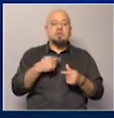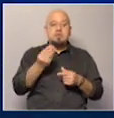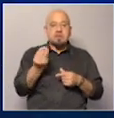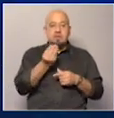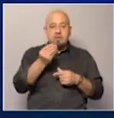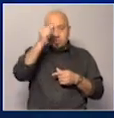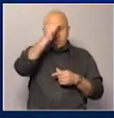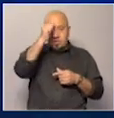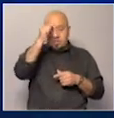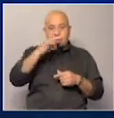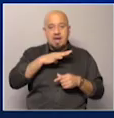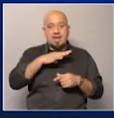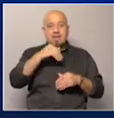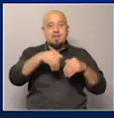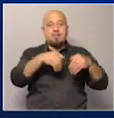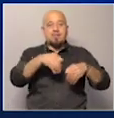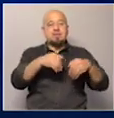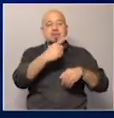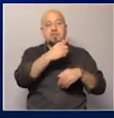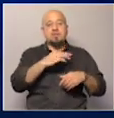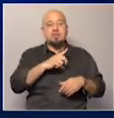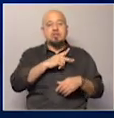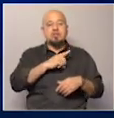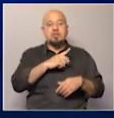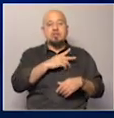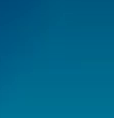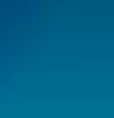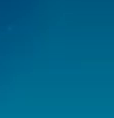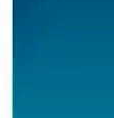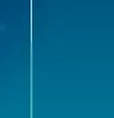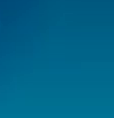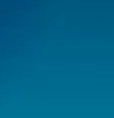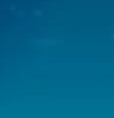plebiscito en chile en fin ahora tenemos para hablar el momento de hablar de latinoamérica